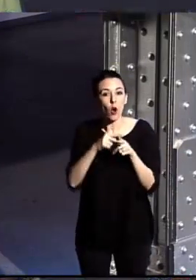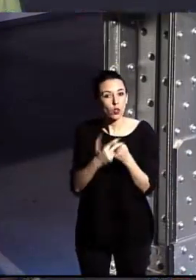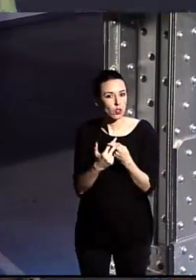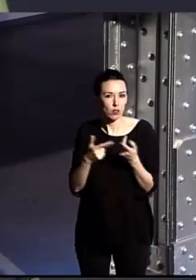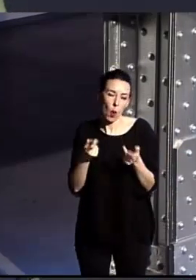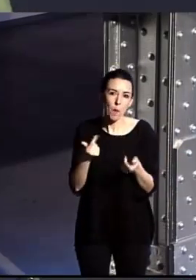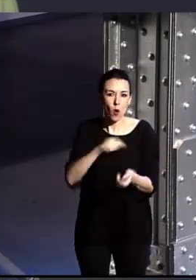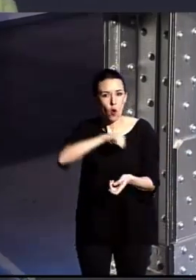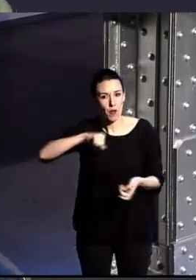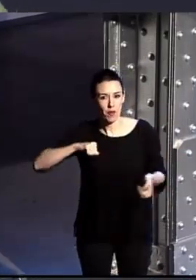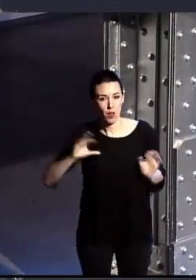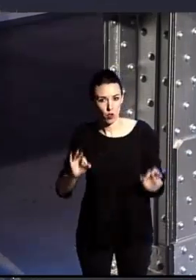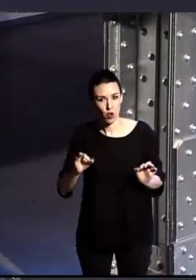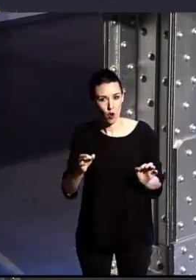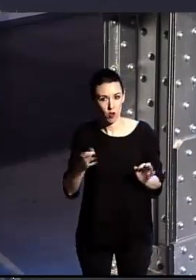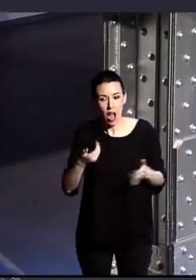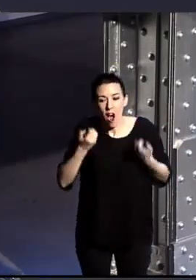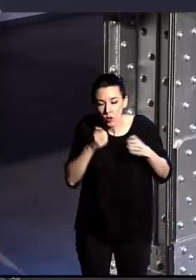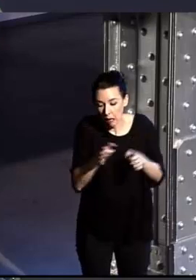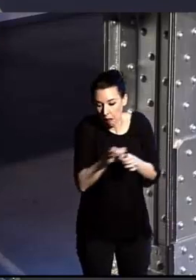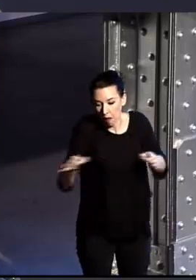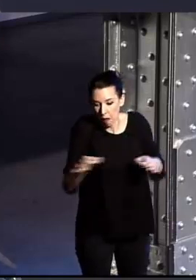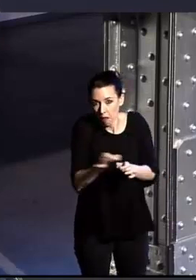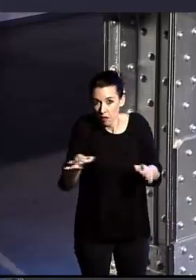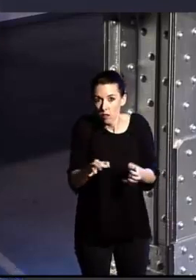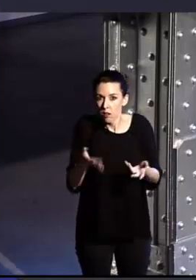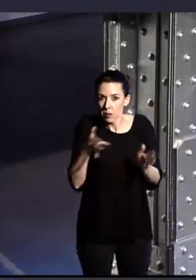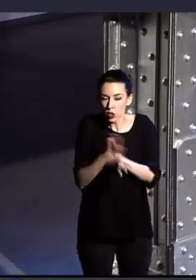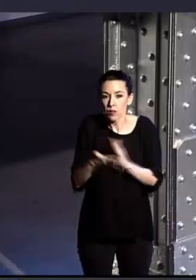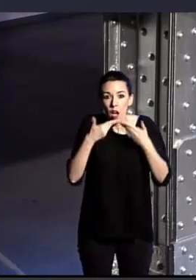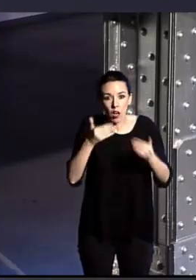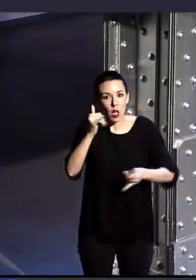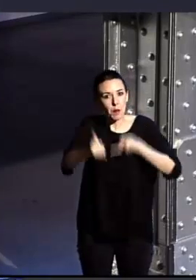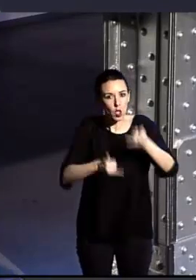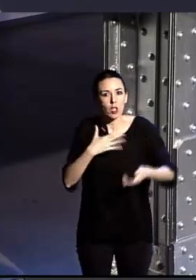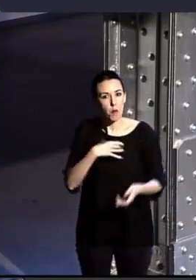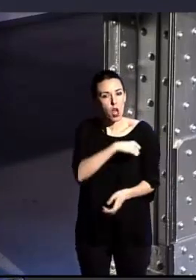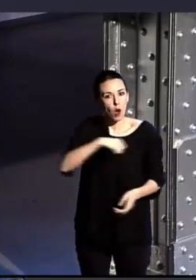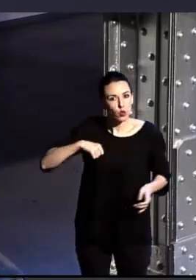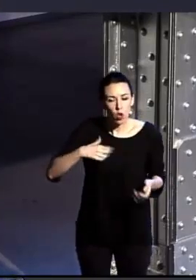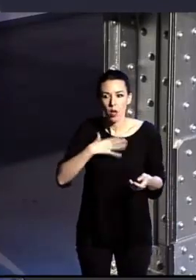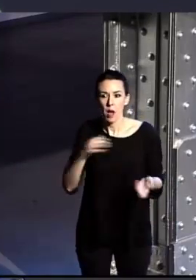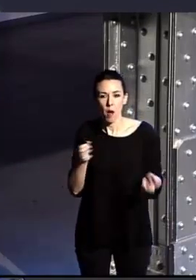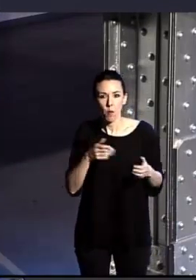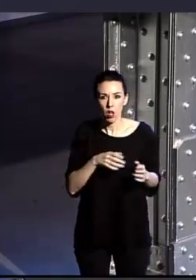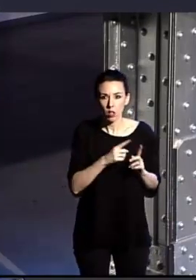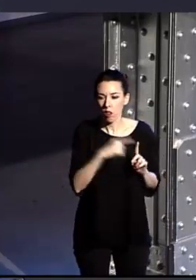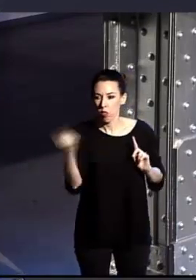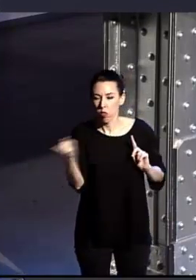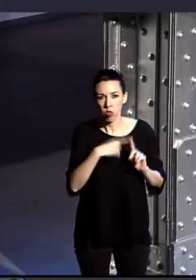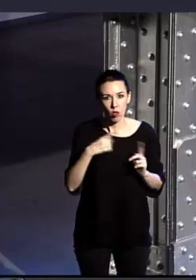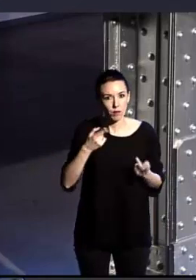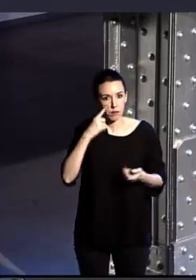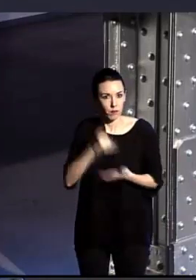cierta emancipación, ¿no? Aunque fuese de corto alcance, pero por lo menos con la bicicleta se podía ser autónoma, se podía una desplazar,